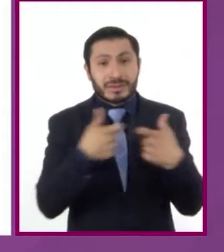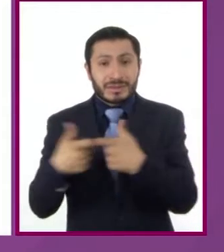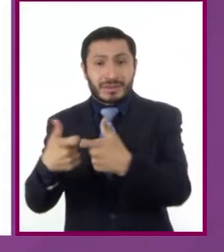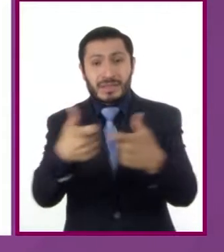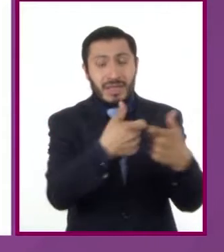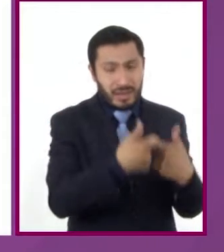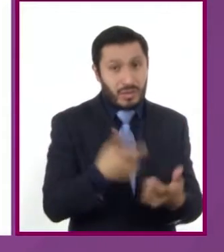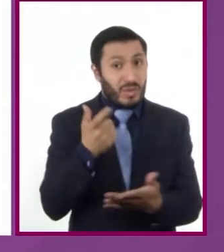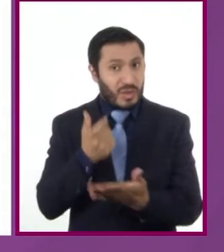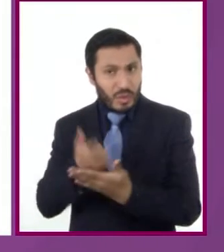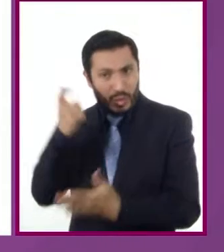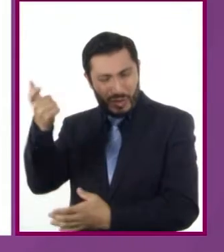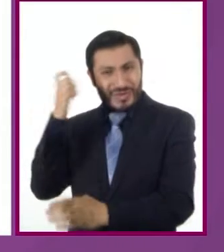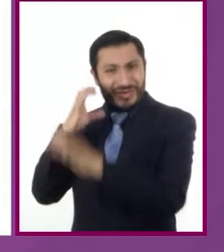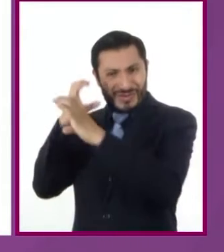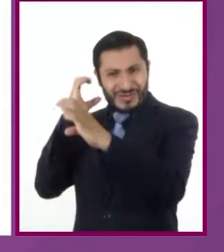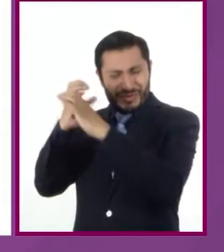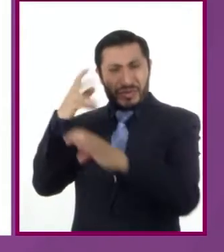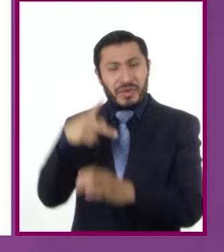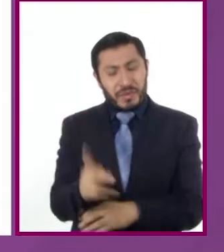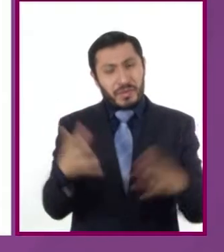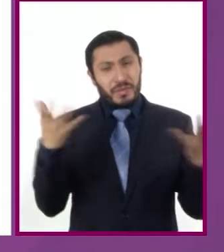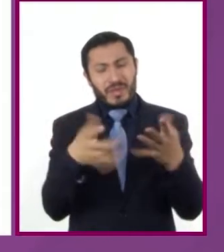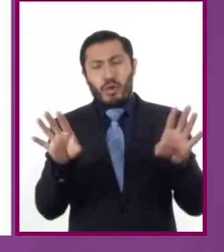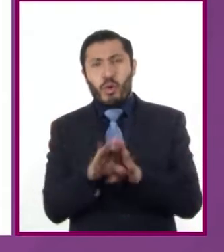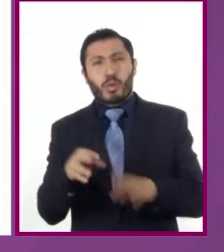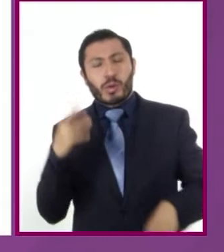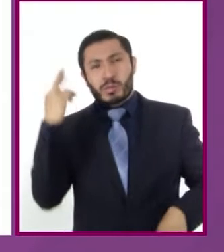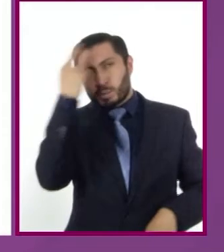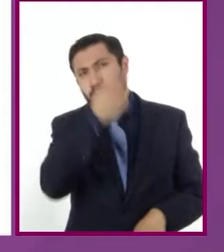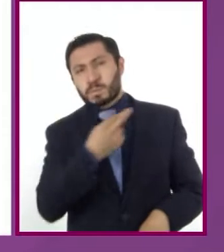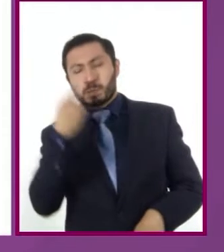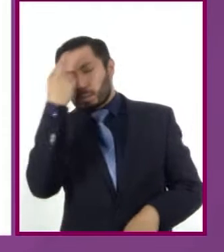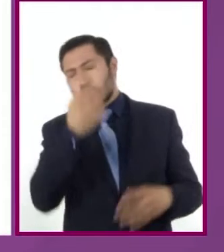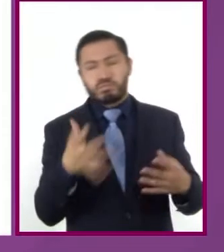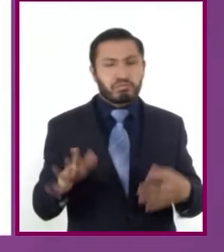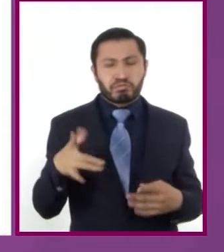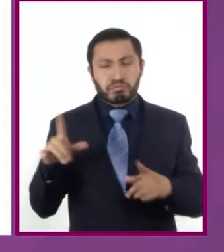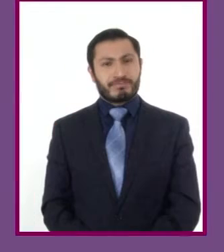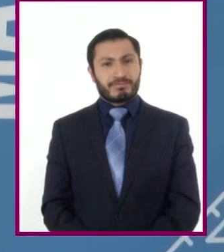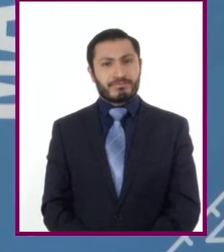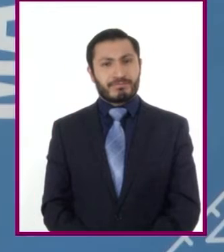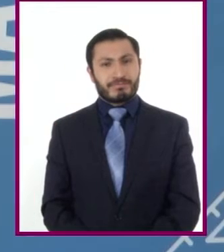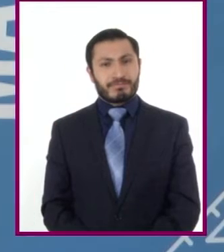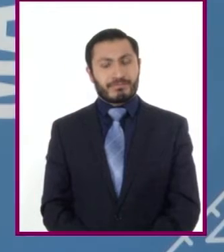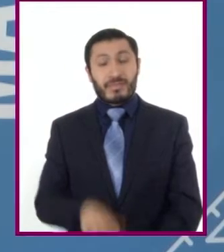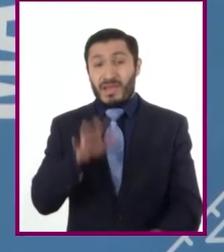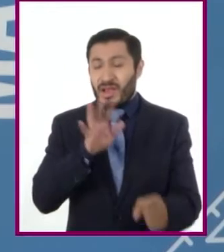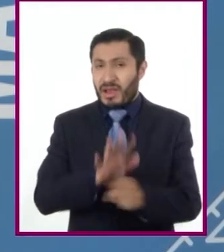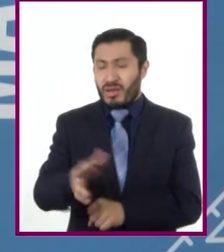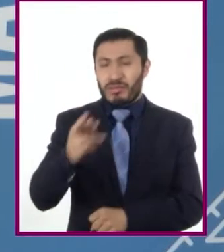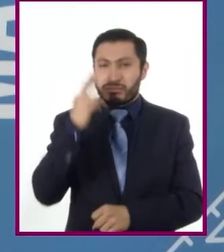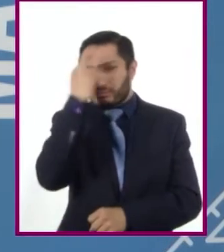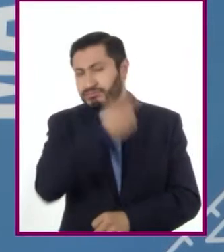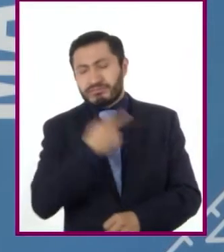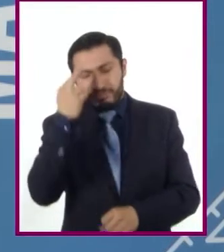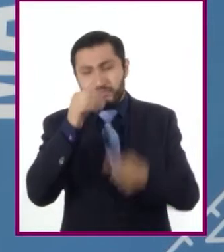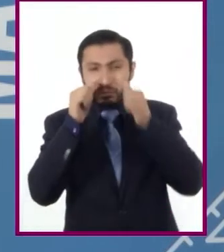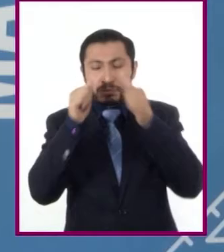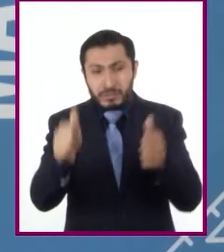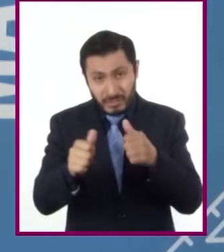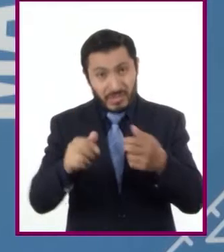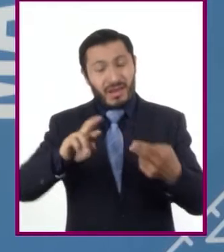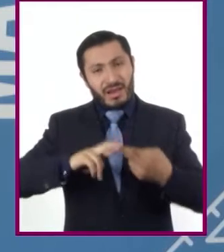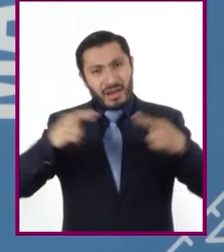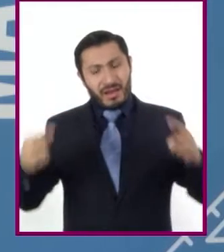renta. Sin embargo, hicieron una estimación que se presenta en la siguiente tabla. ¿Qué observamos? ¿La relación entre